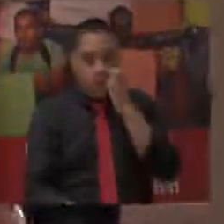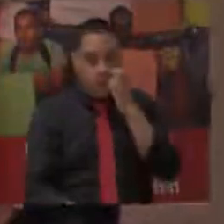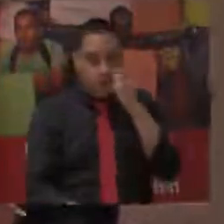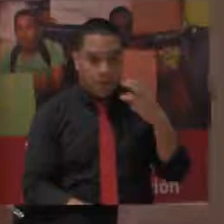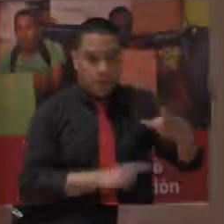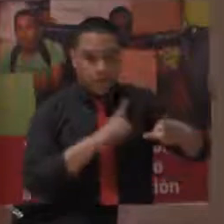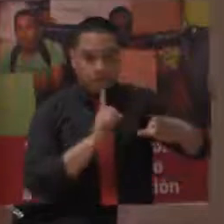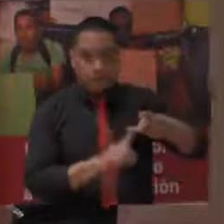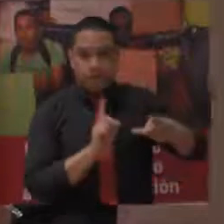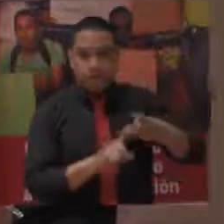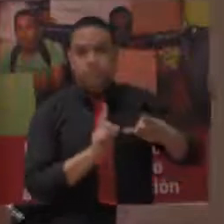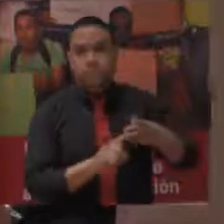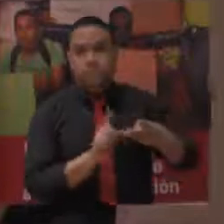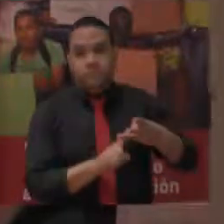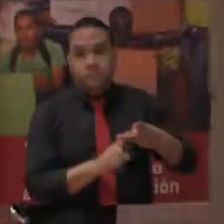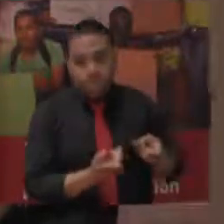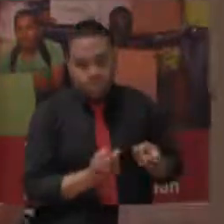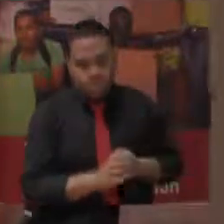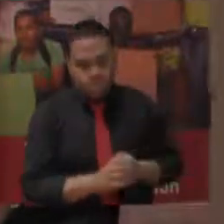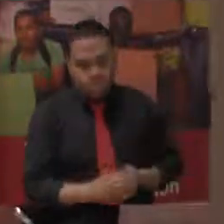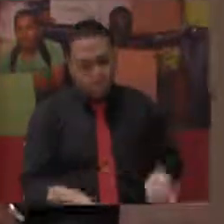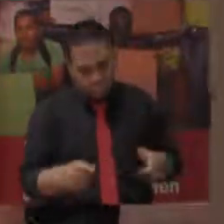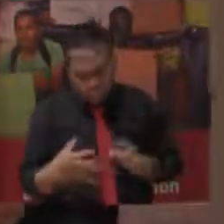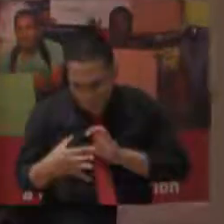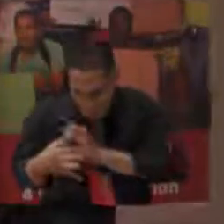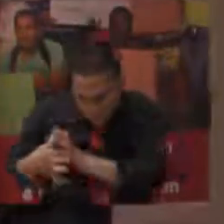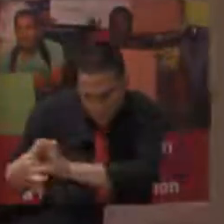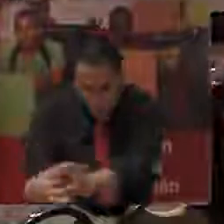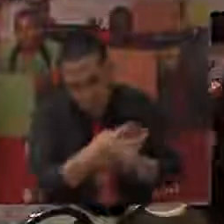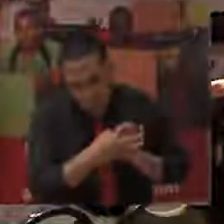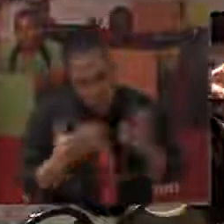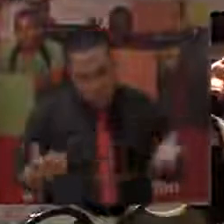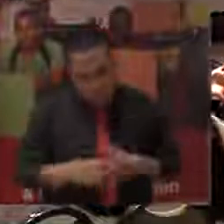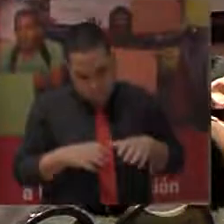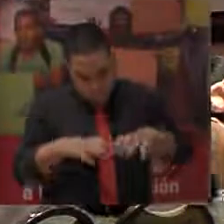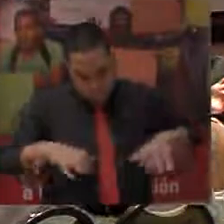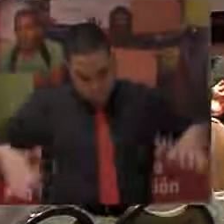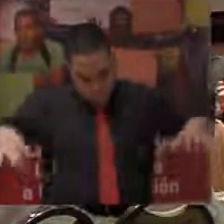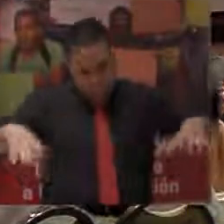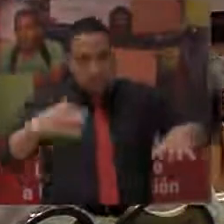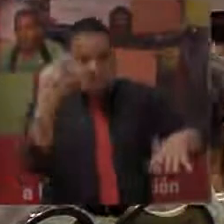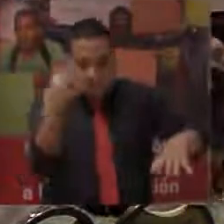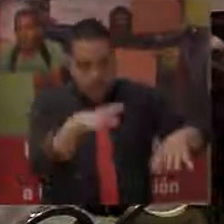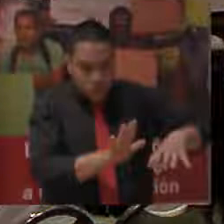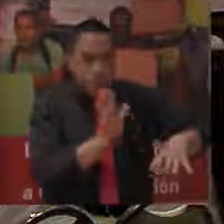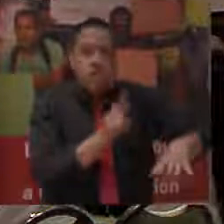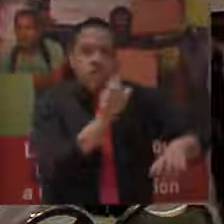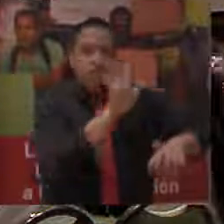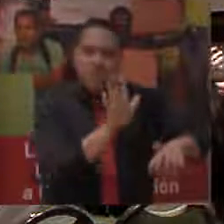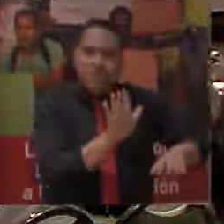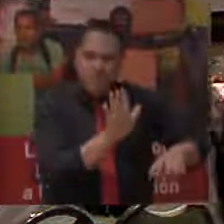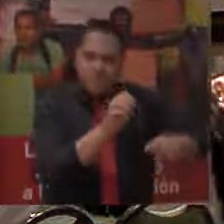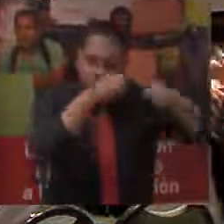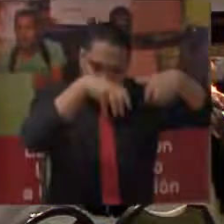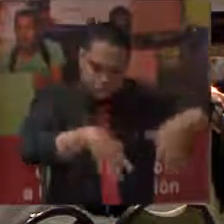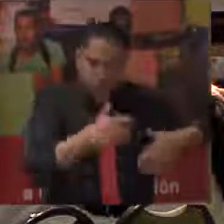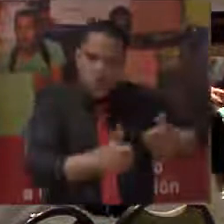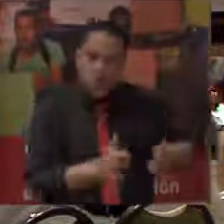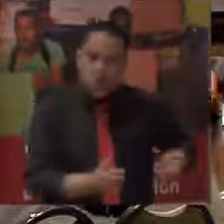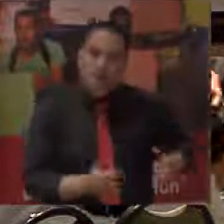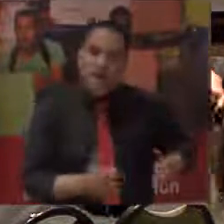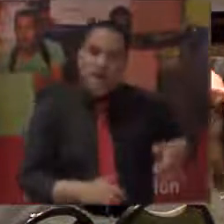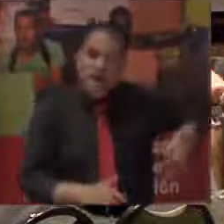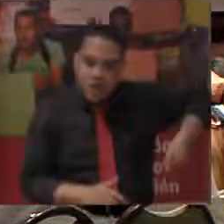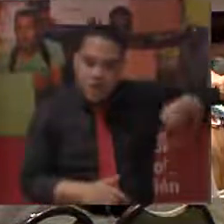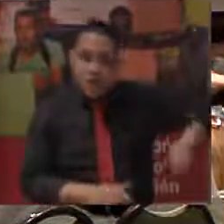tercera, que debe haber una total articulación por parte de las tres ramas del poder público. Eso me parece supremamente clave. El Ejecutivo, el Legislativo